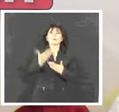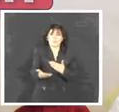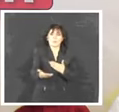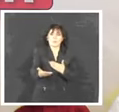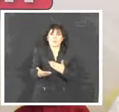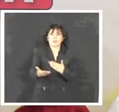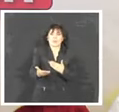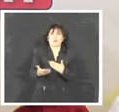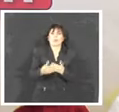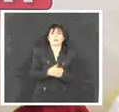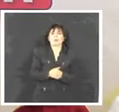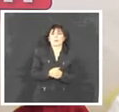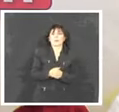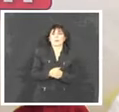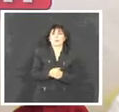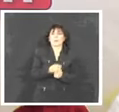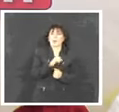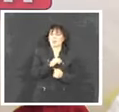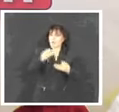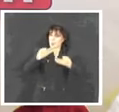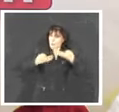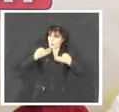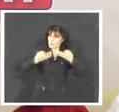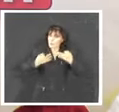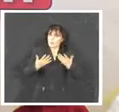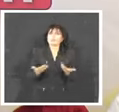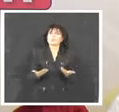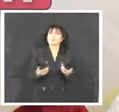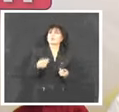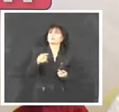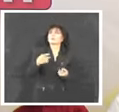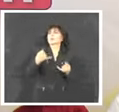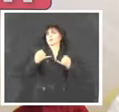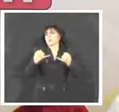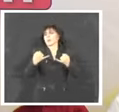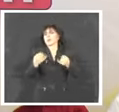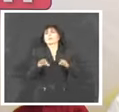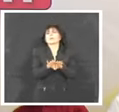Poder Judicial. Porque ¿cómo son los jueces en México?